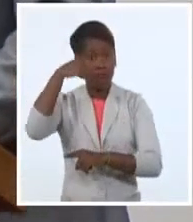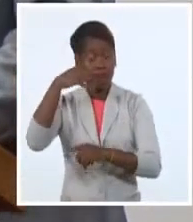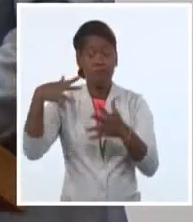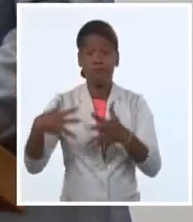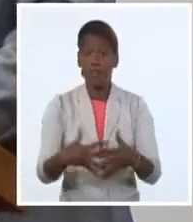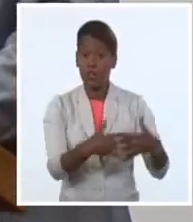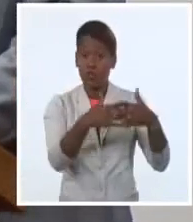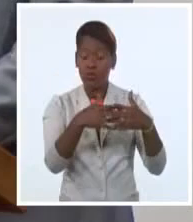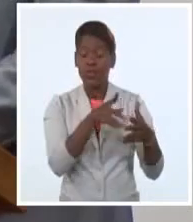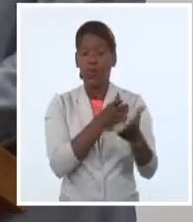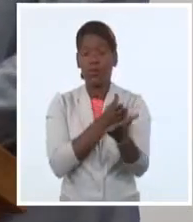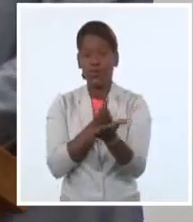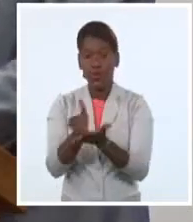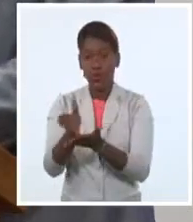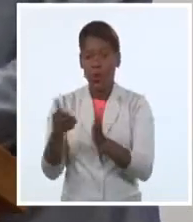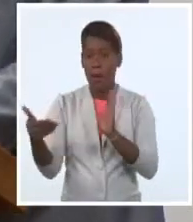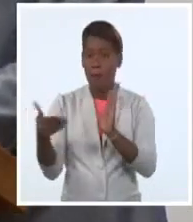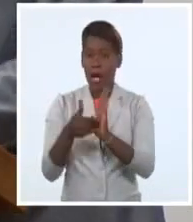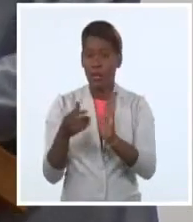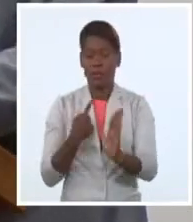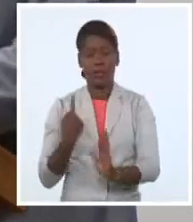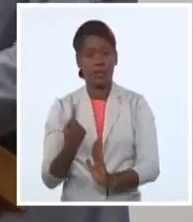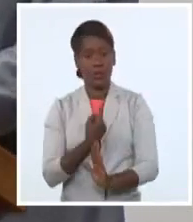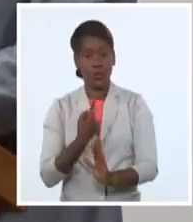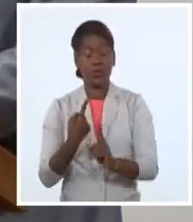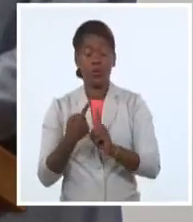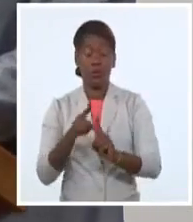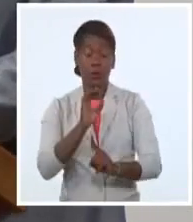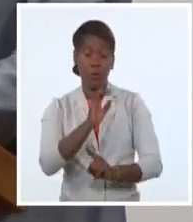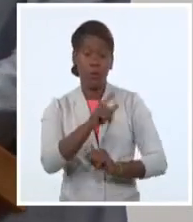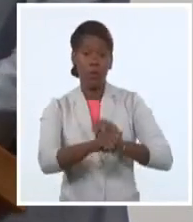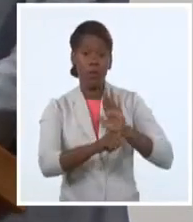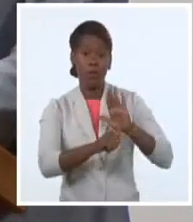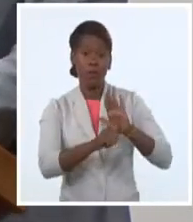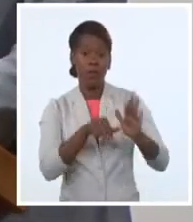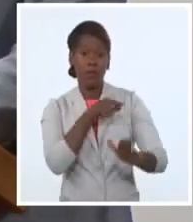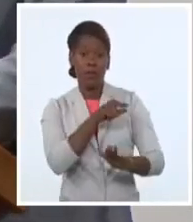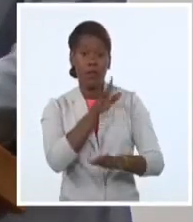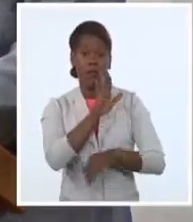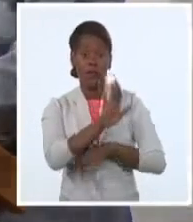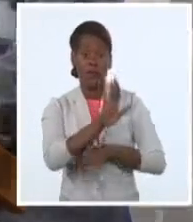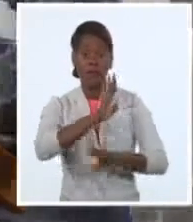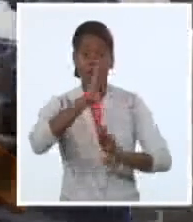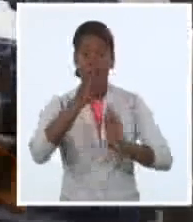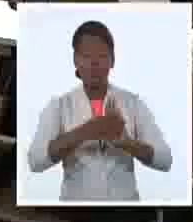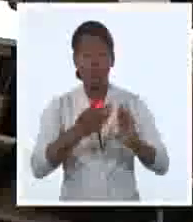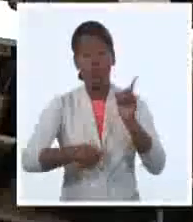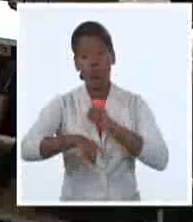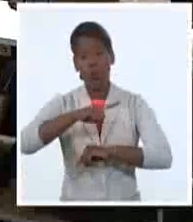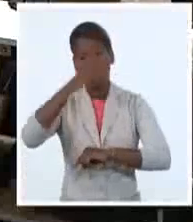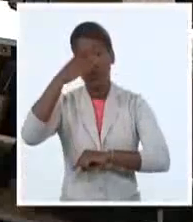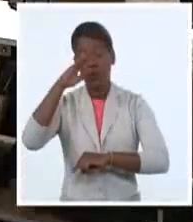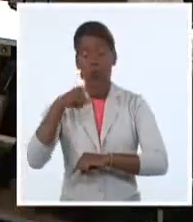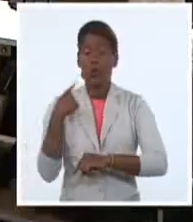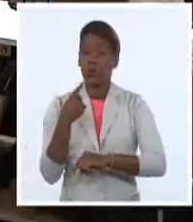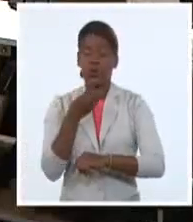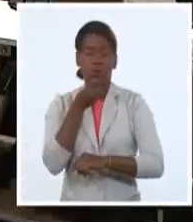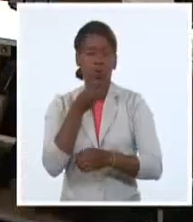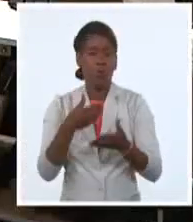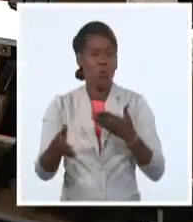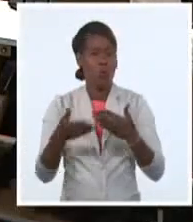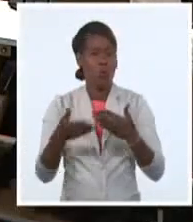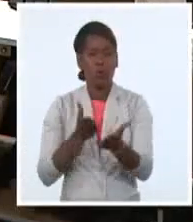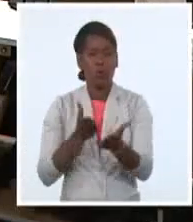mientras persista en ese país el anhelo criminal de adueñarse del destino de Cuba. El bloqueo no solo es